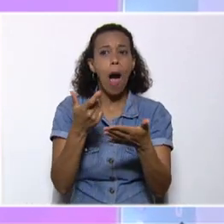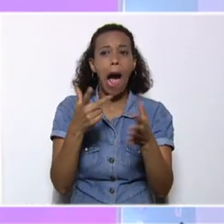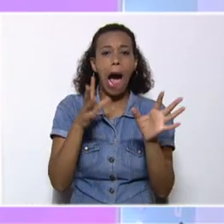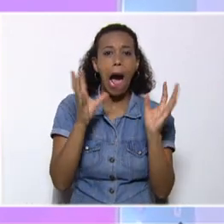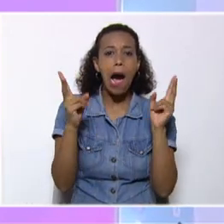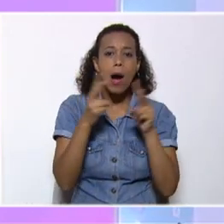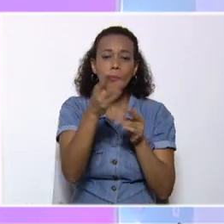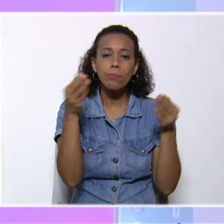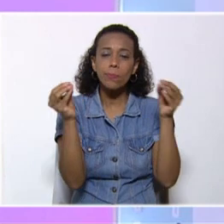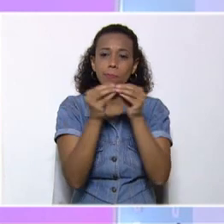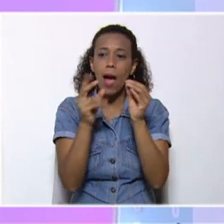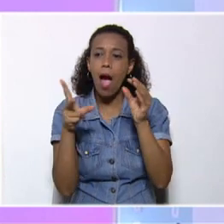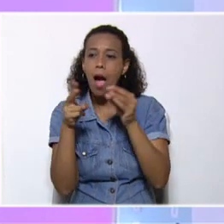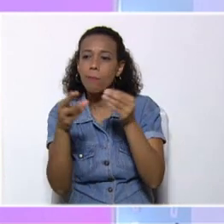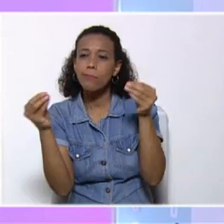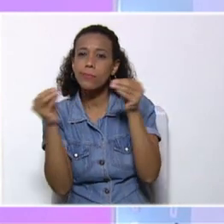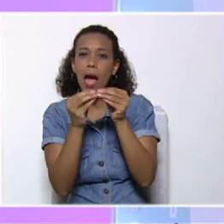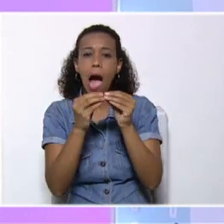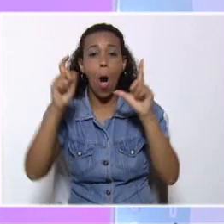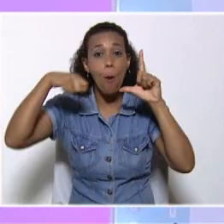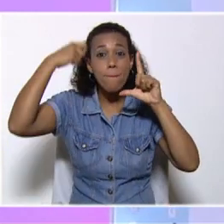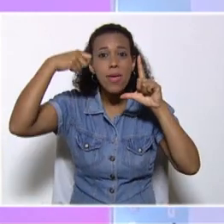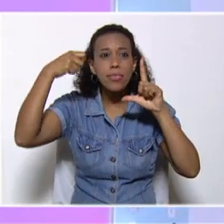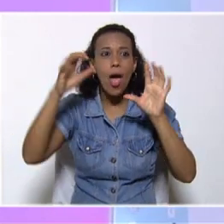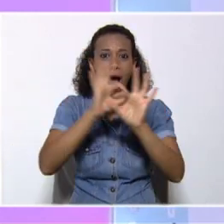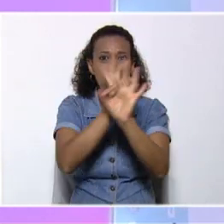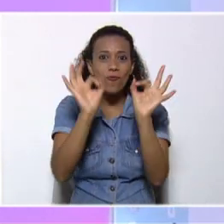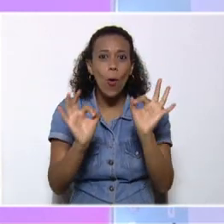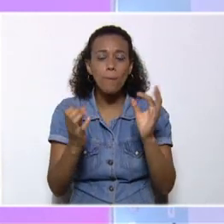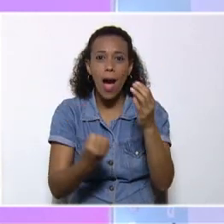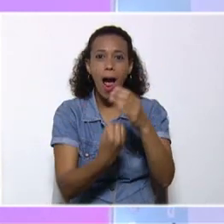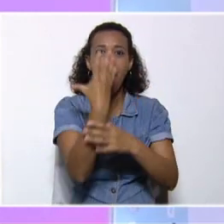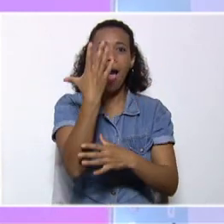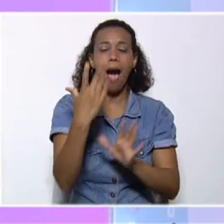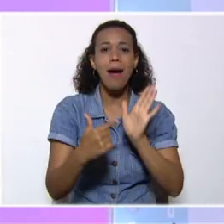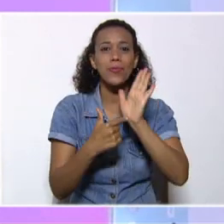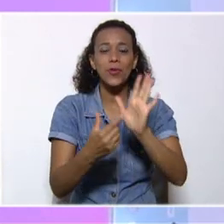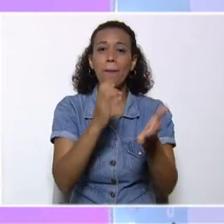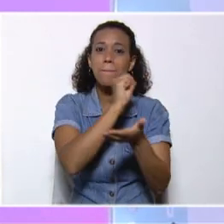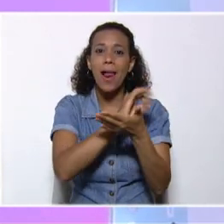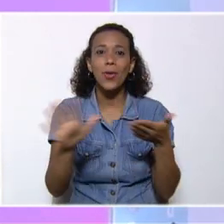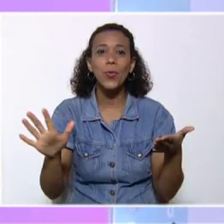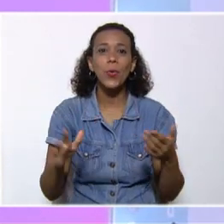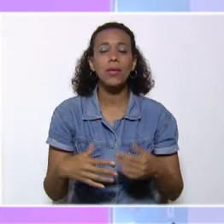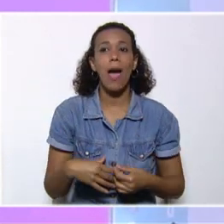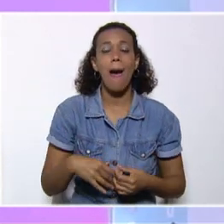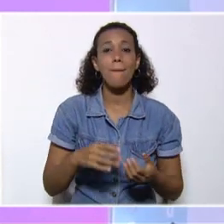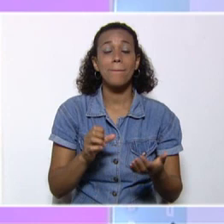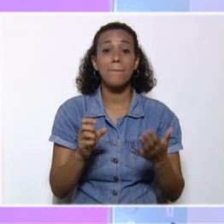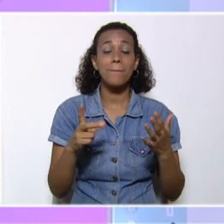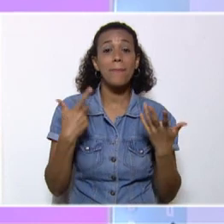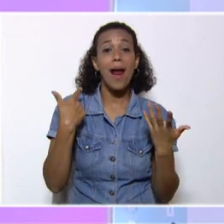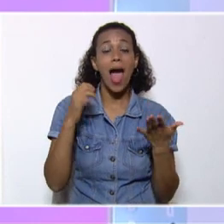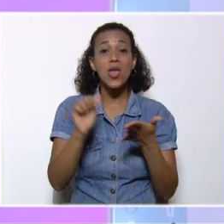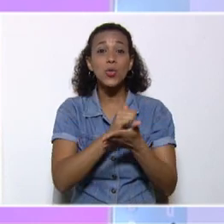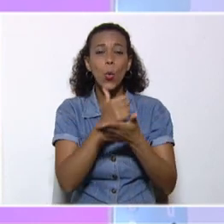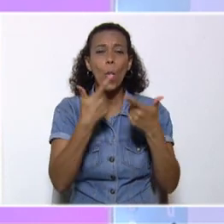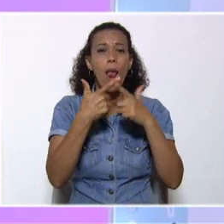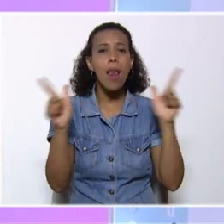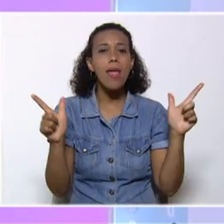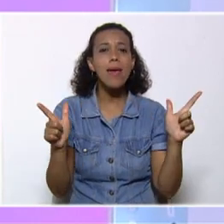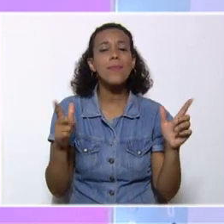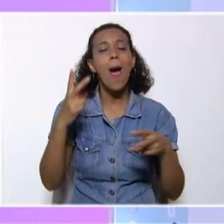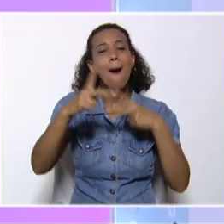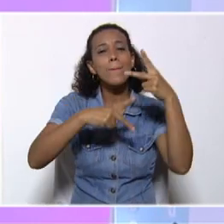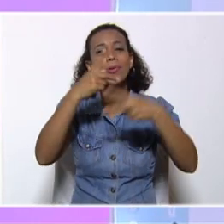editar videos de una manera lineal, en multiplataforma y además de forma gratuita para el software libre que es tan necesario para